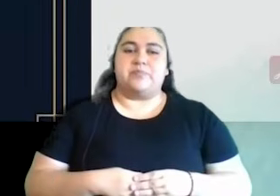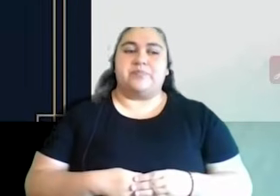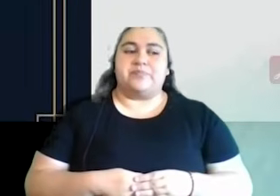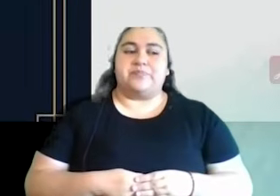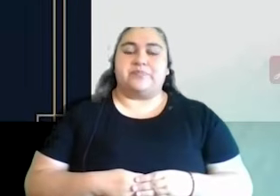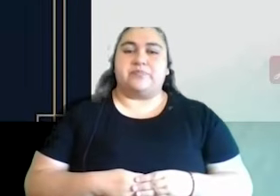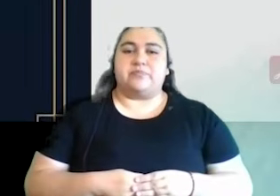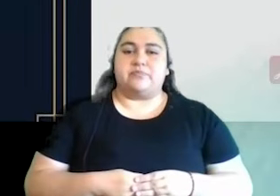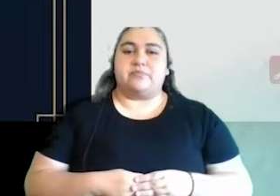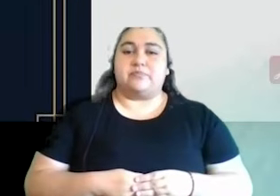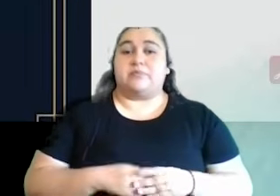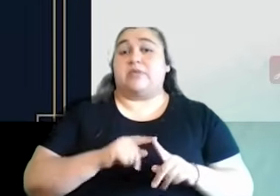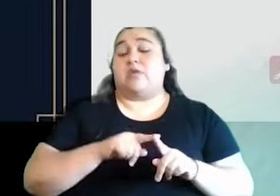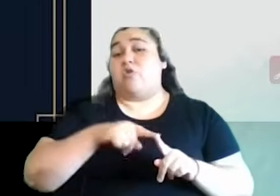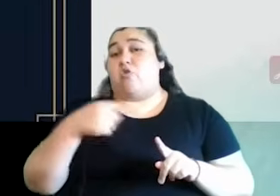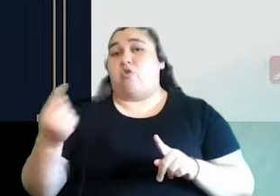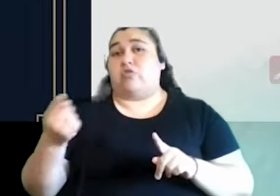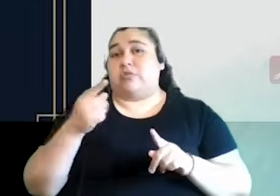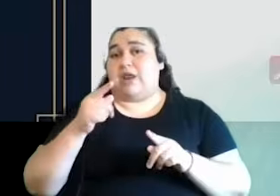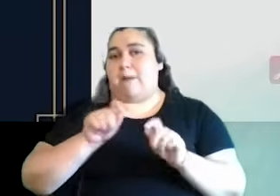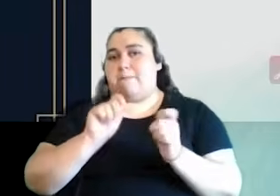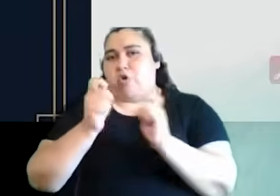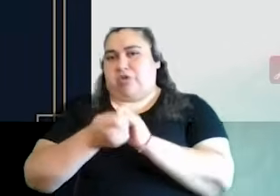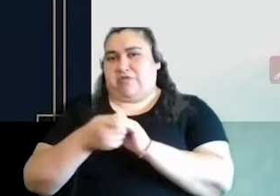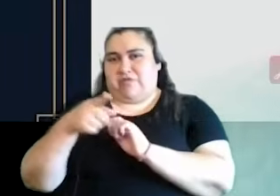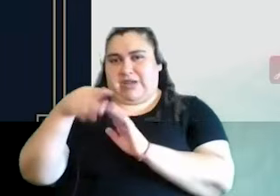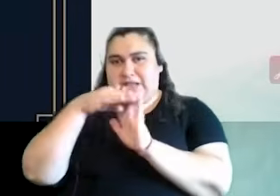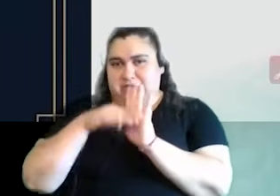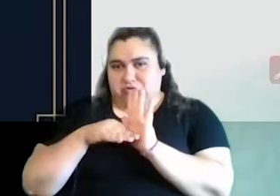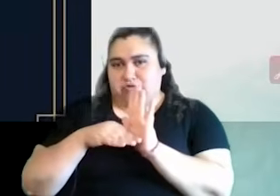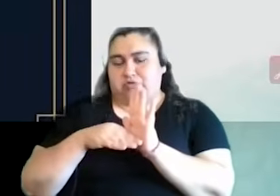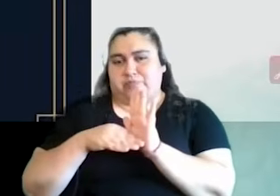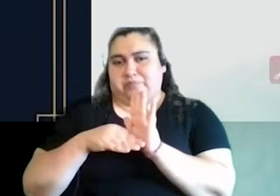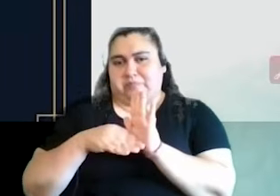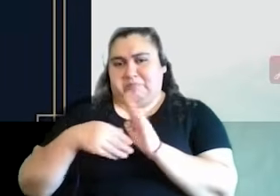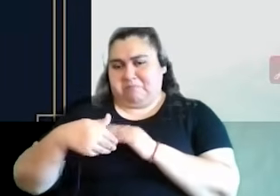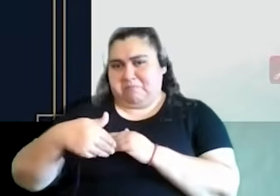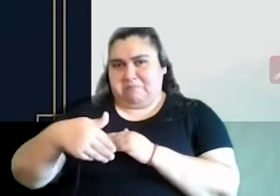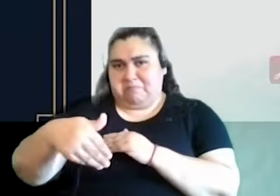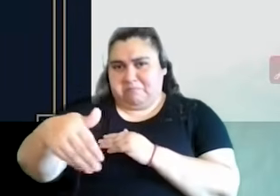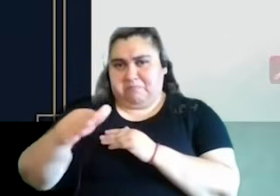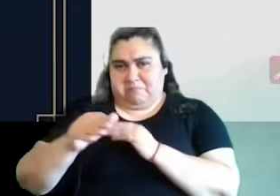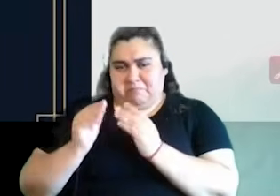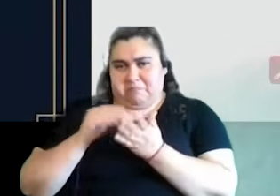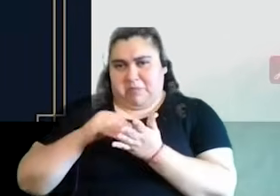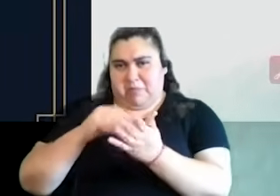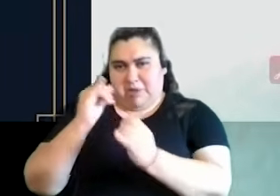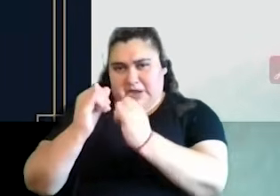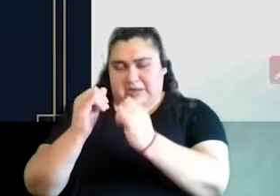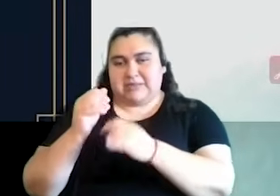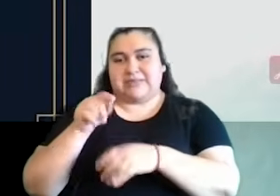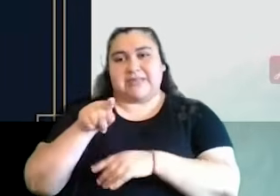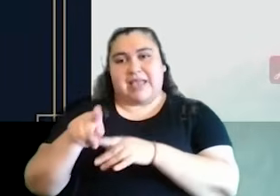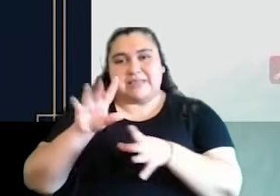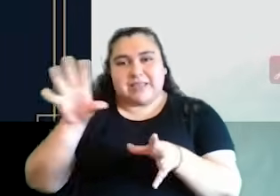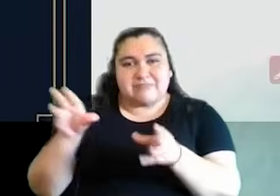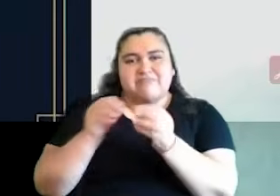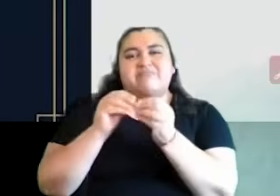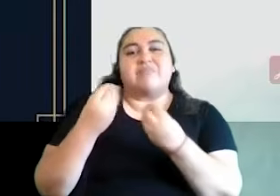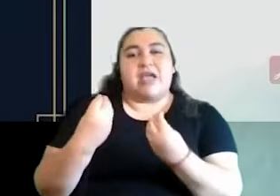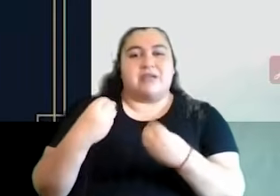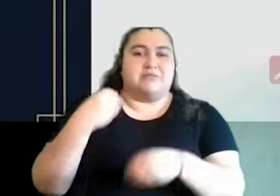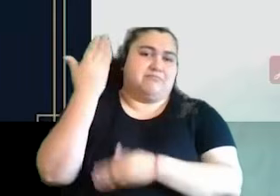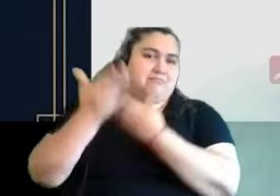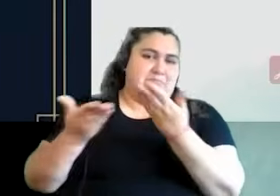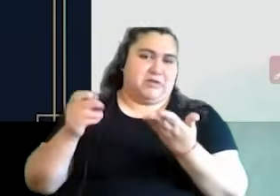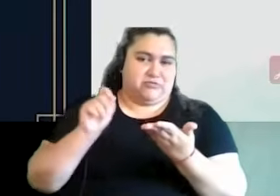La otra modificación que vamos a ver un poquito más adelante comprende a todos los contribuyentes, pero esto está destinado